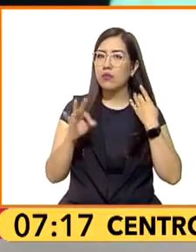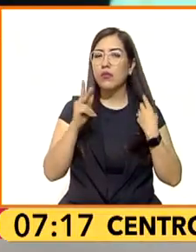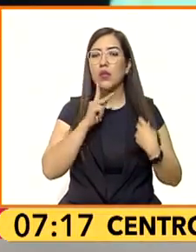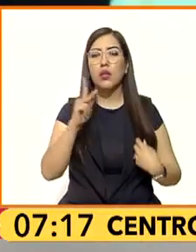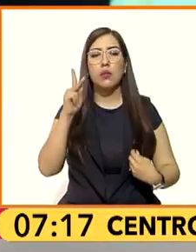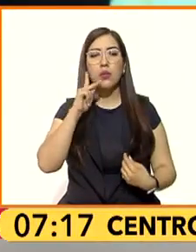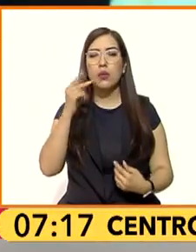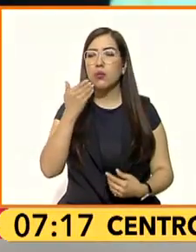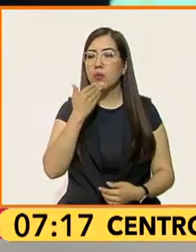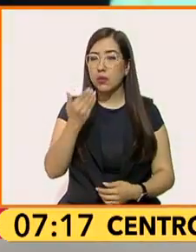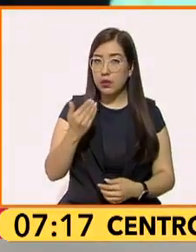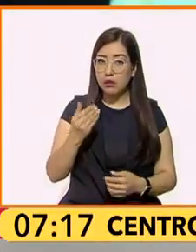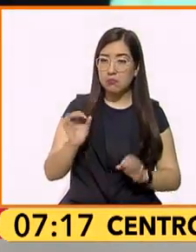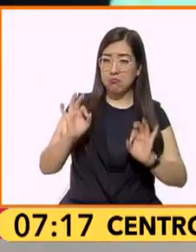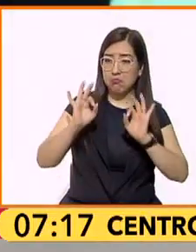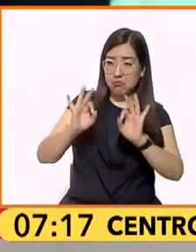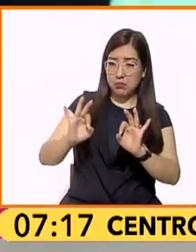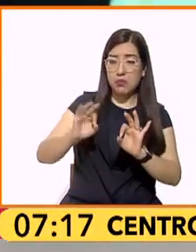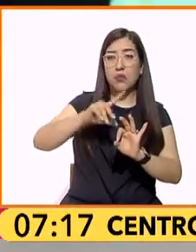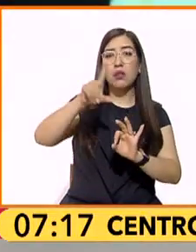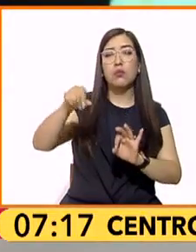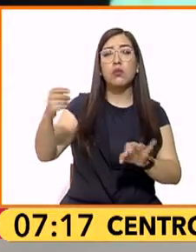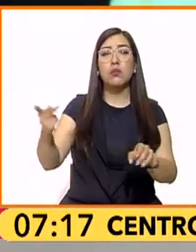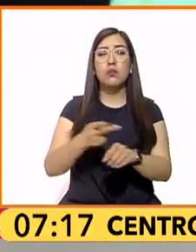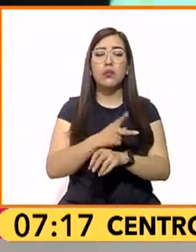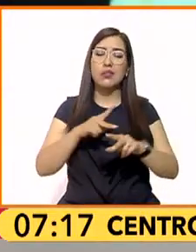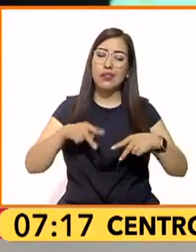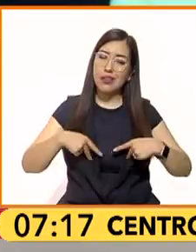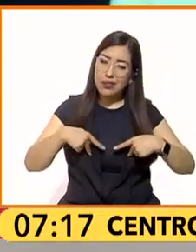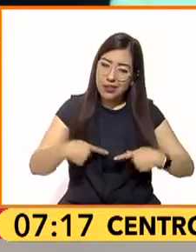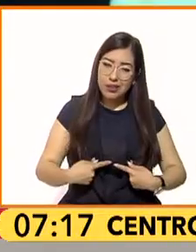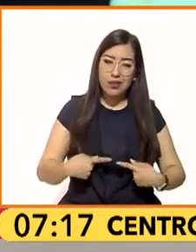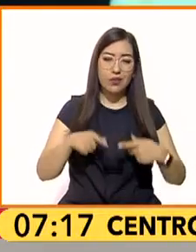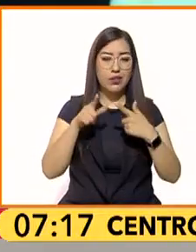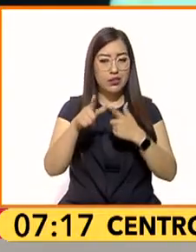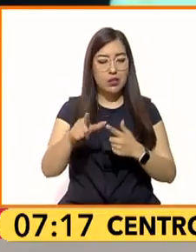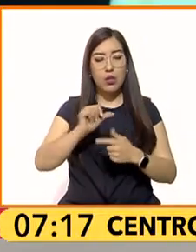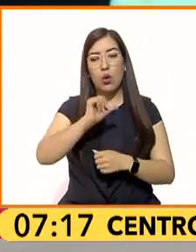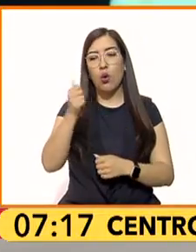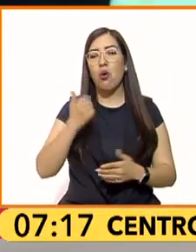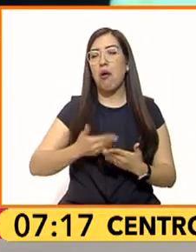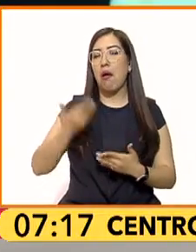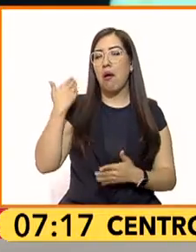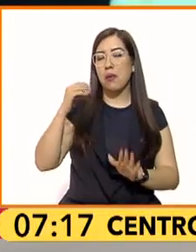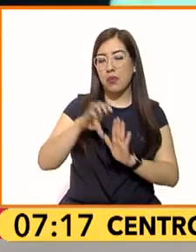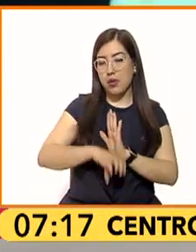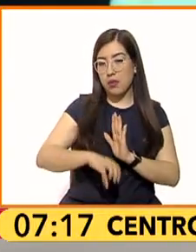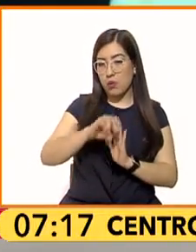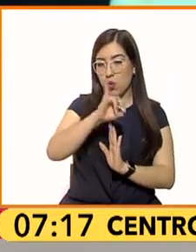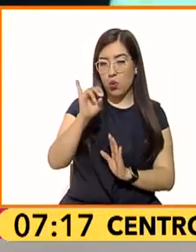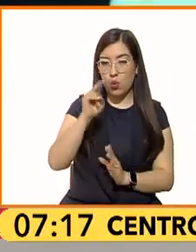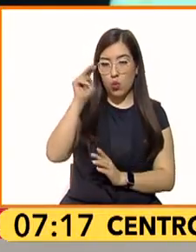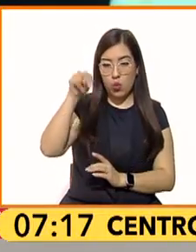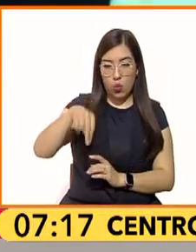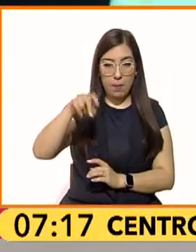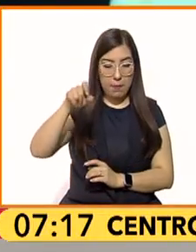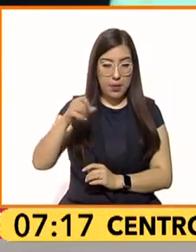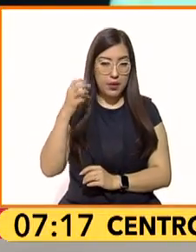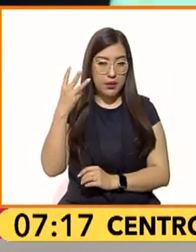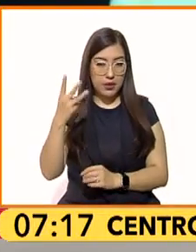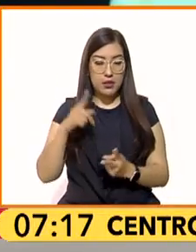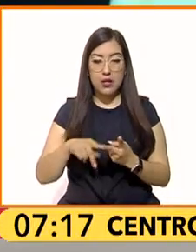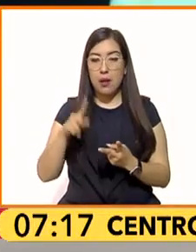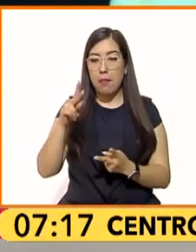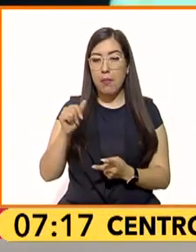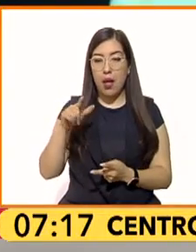quedar muy debilitado. Y como muchos otros, que podrían ser Juan XXIII, podría ser Pablo VI, otros que tuvieron una enfermedad